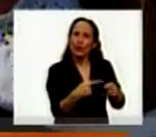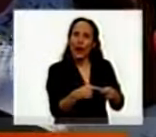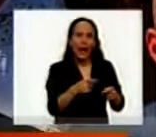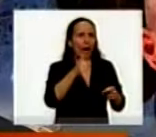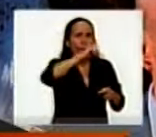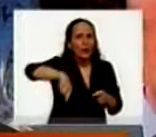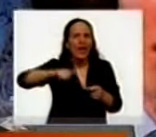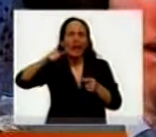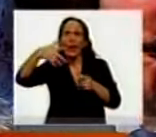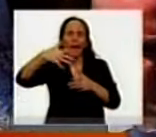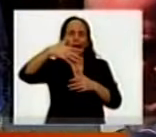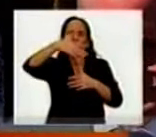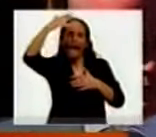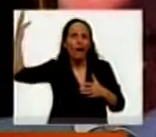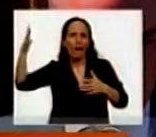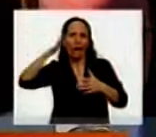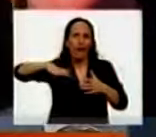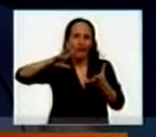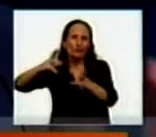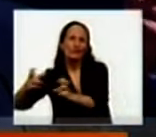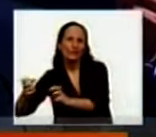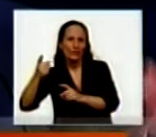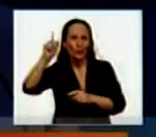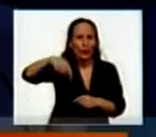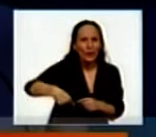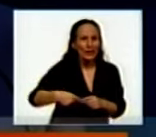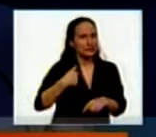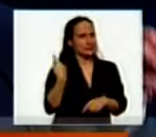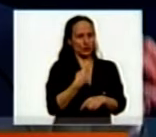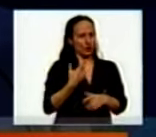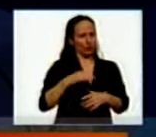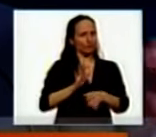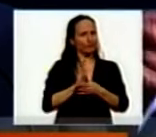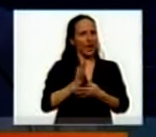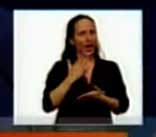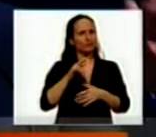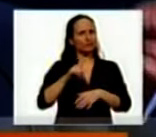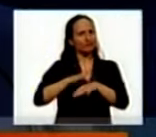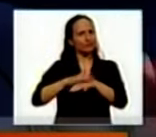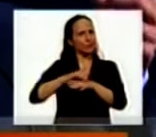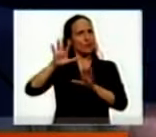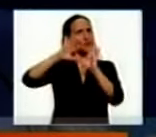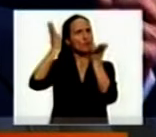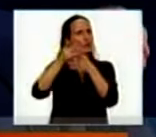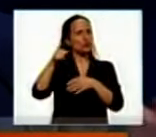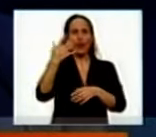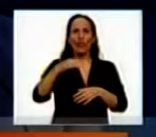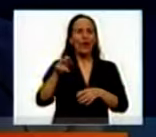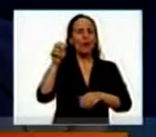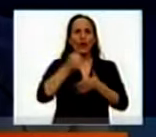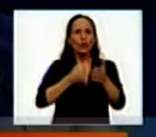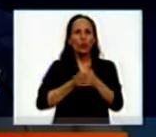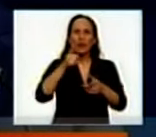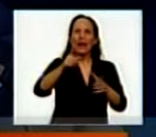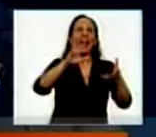medio ambiente y nos hemos comprometido con el mundo y tenemos que cumplir a que vamos a ser parte de la lucha contra el cambio